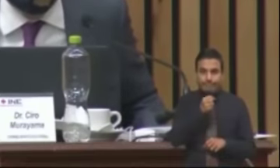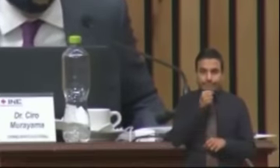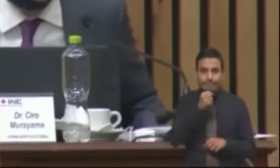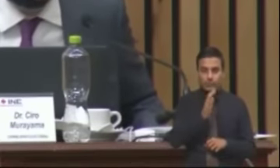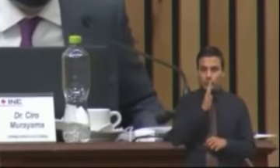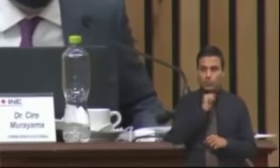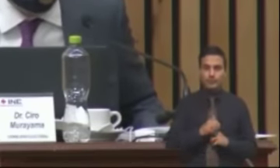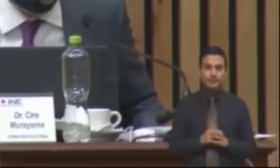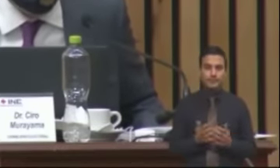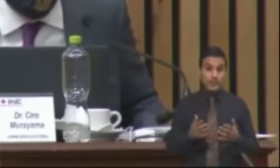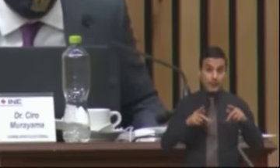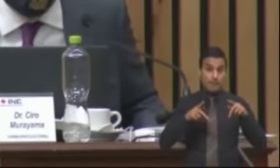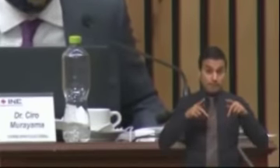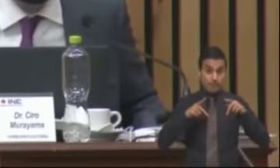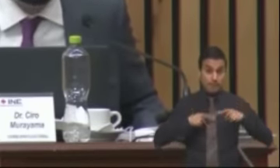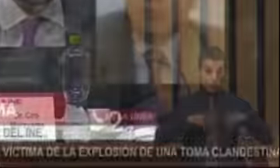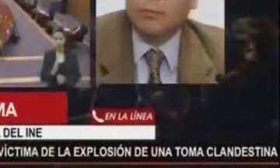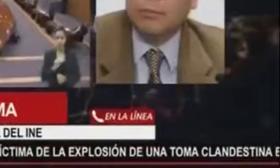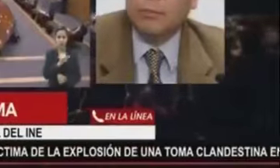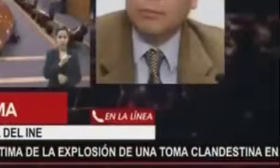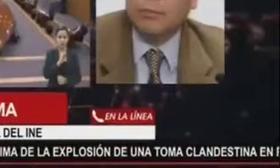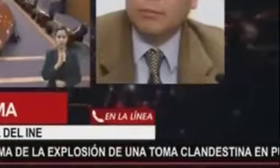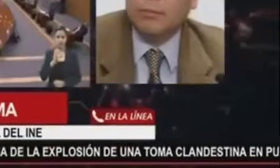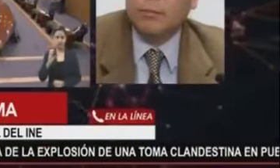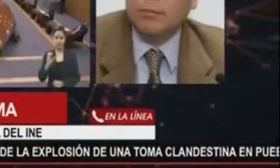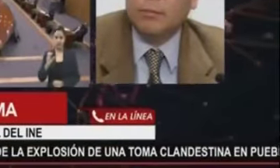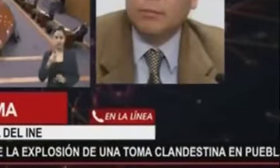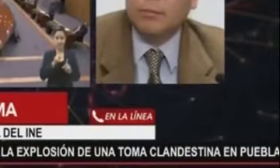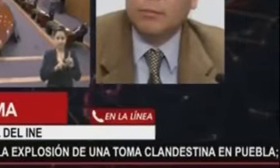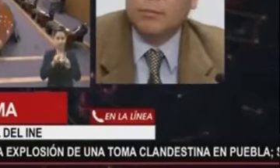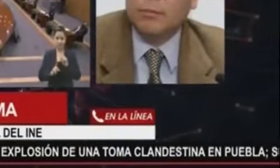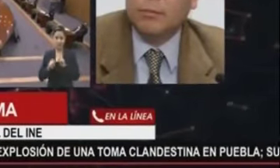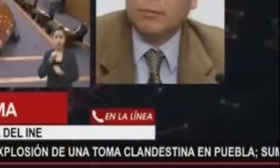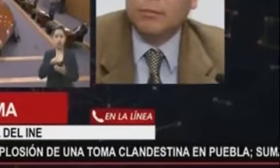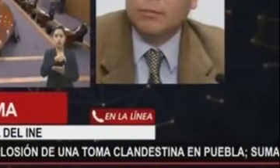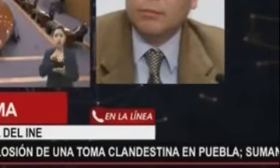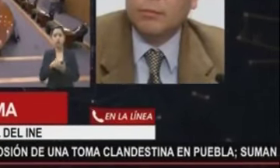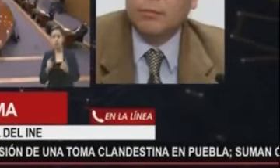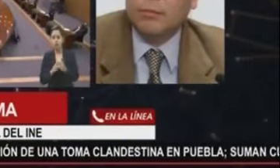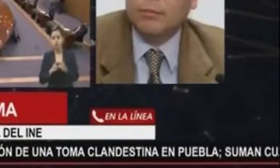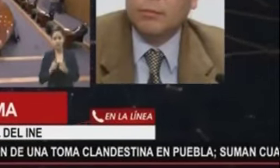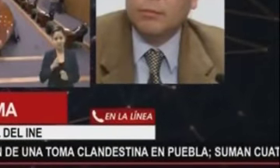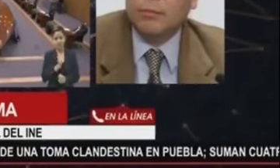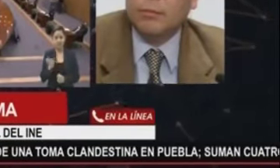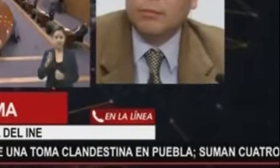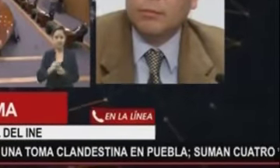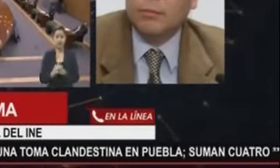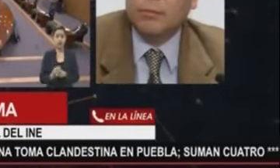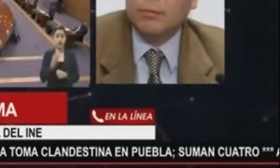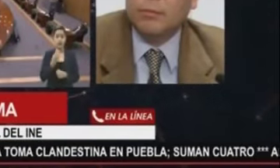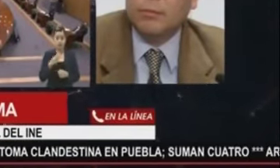desde 2017 que se hizo la recabación de firmas para los aspirantes a ser